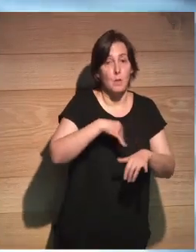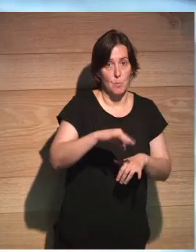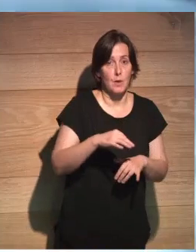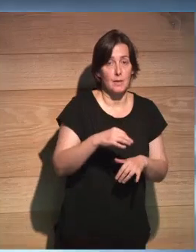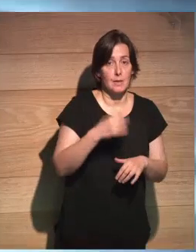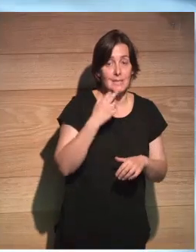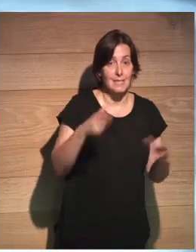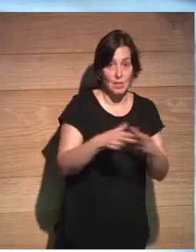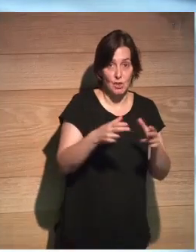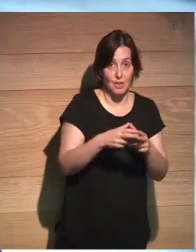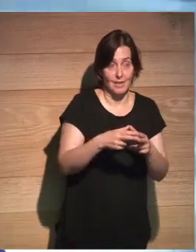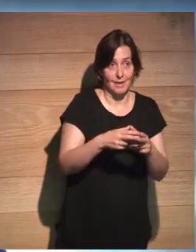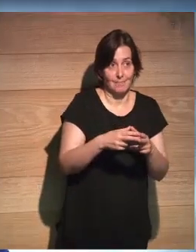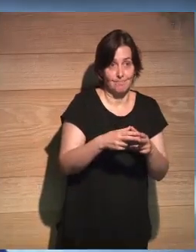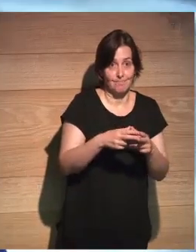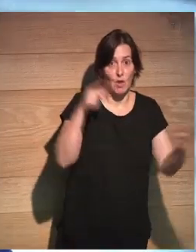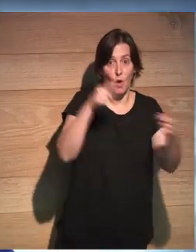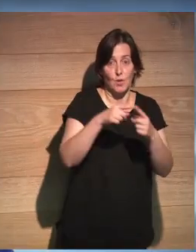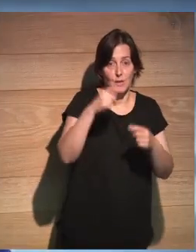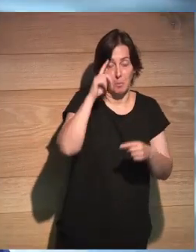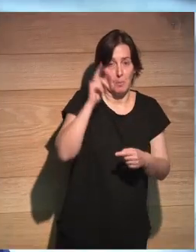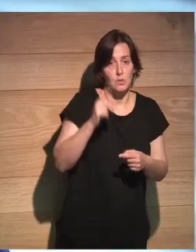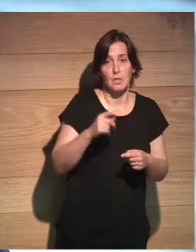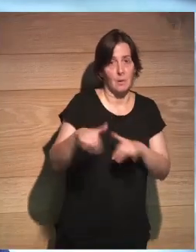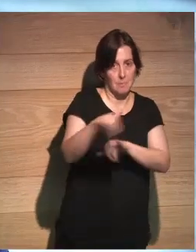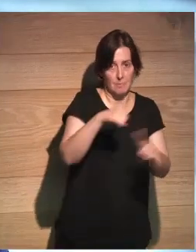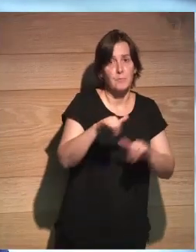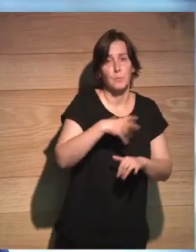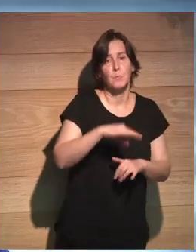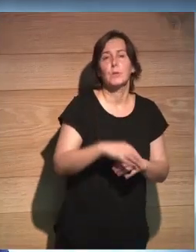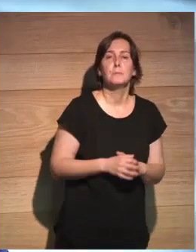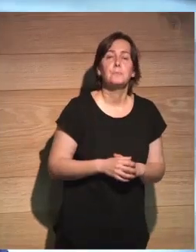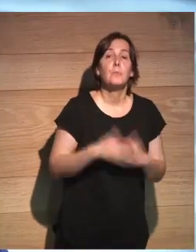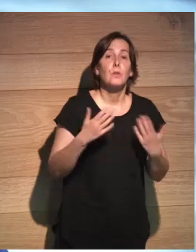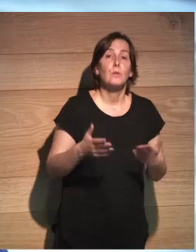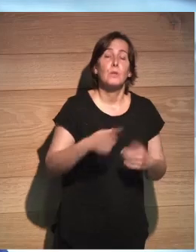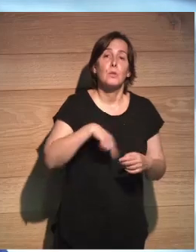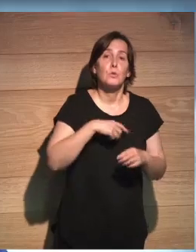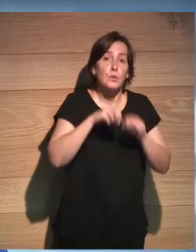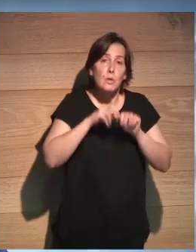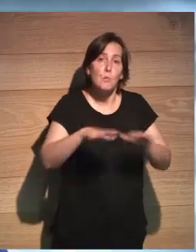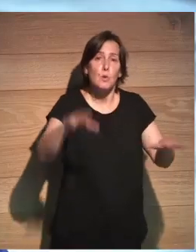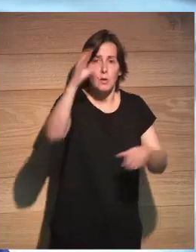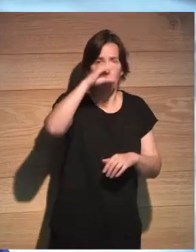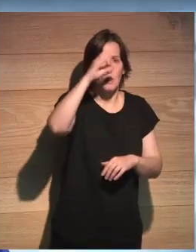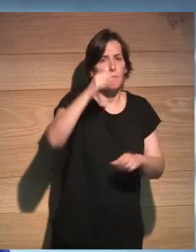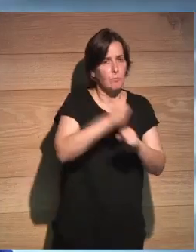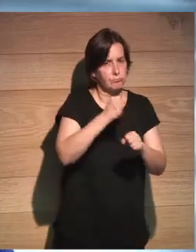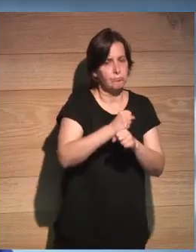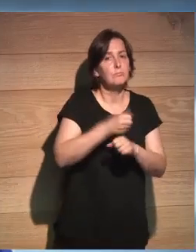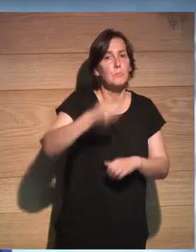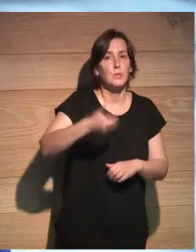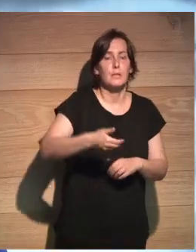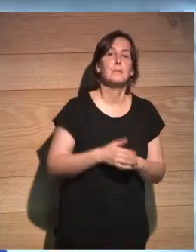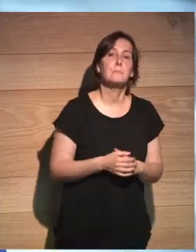criterio, pues no va muy lejos, ¿no? Por lo tanto, ahí la labor que podemos hacer desde la divulgación científica en ese sentido es muy importante, y